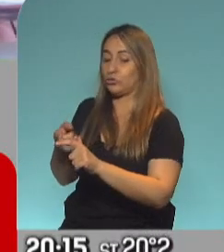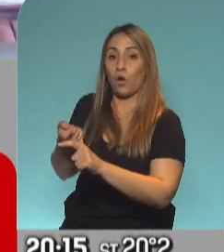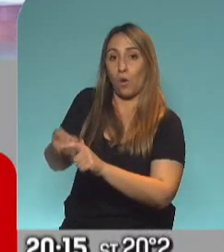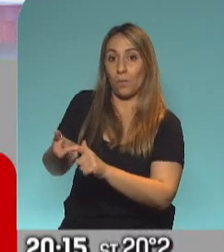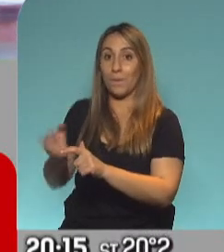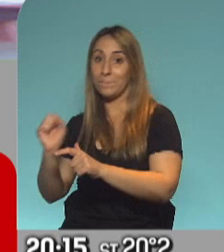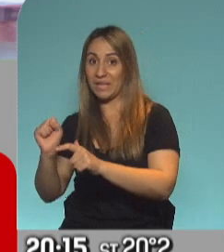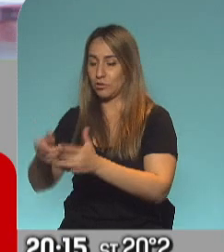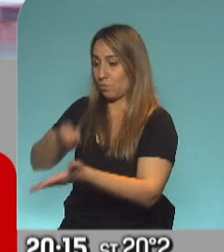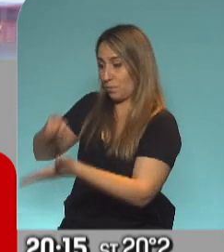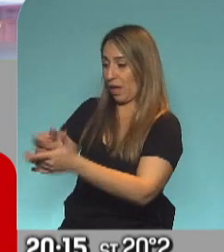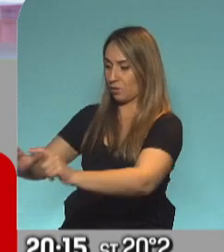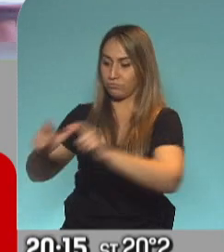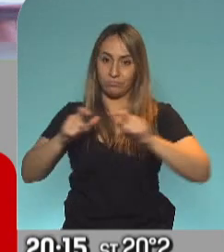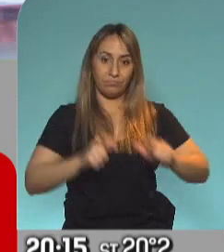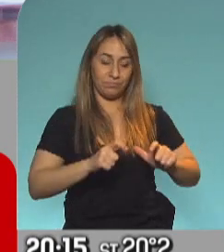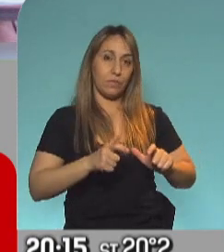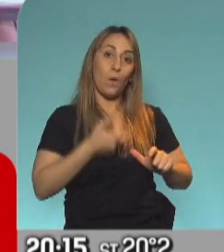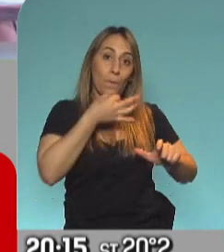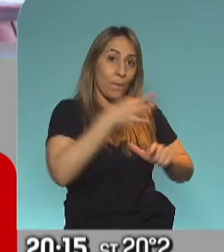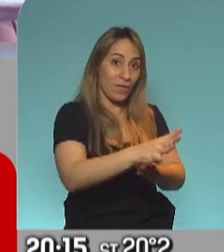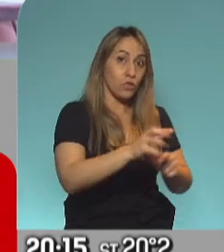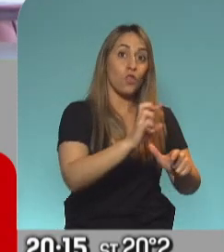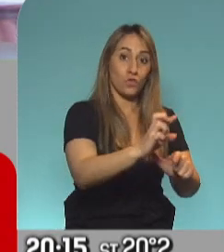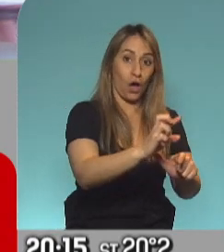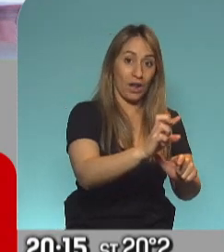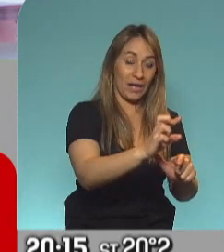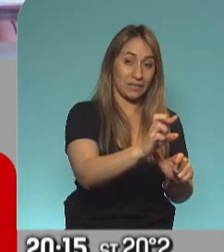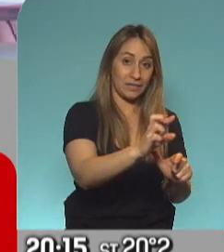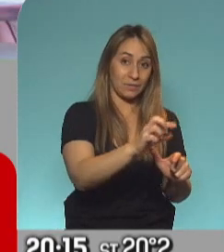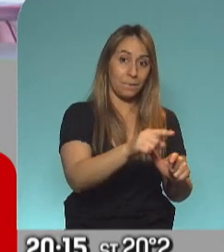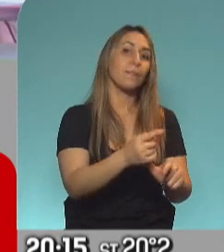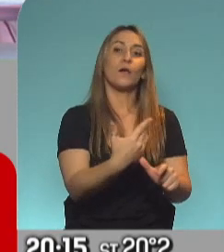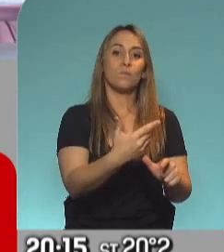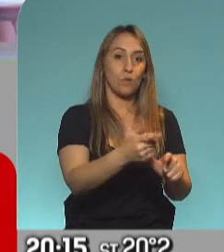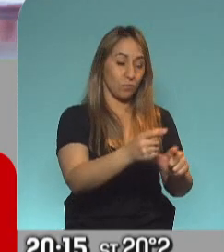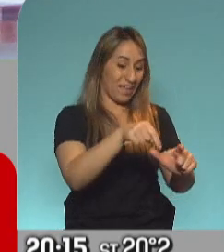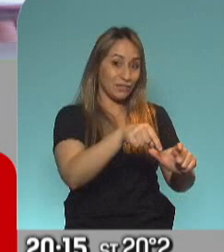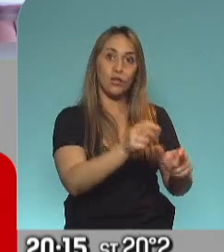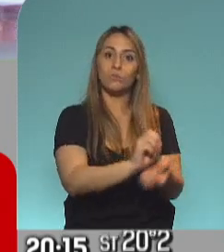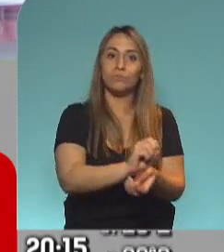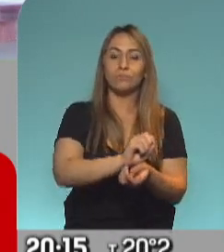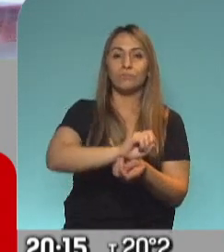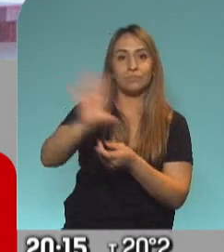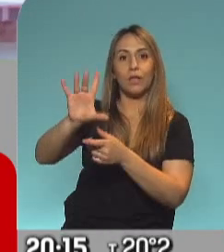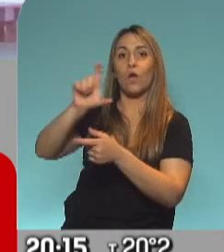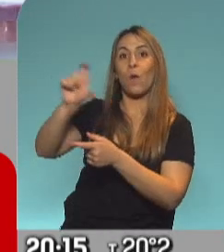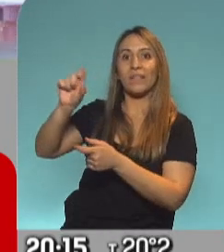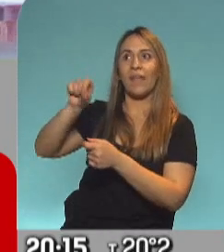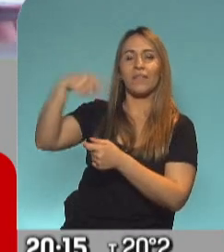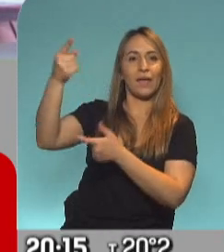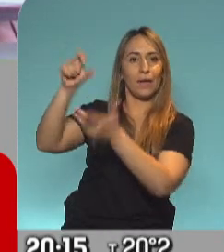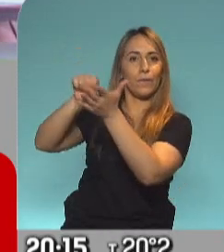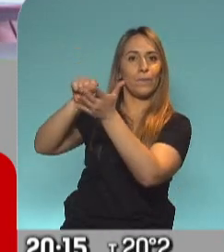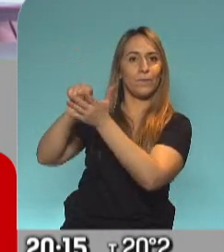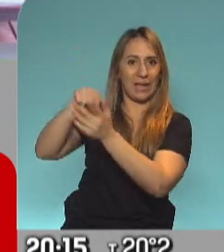dólares por el contado con liqui los ingresos que tienes lo puedes alojar en una cuenta en el exterior ahora si lo haces a partir del dólar men